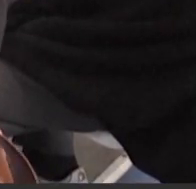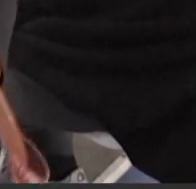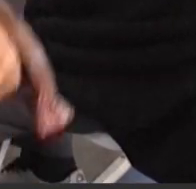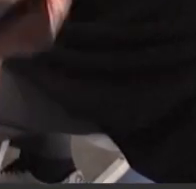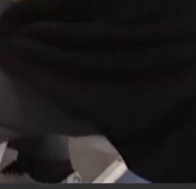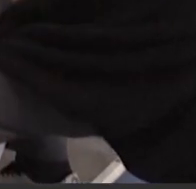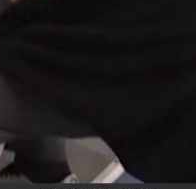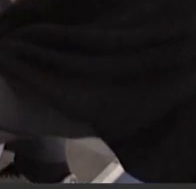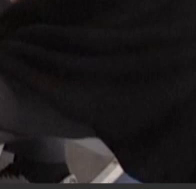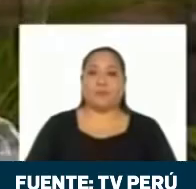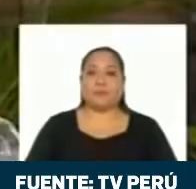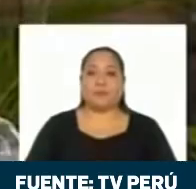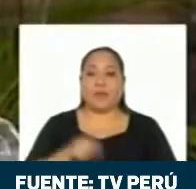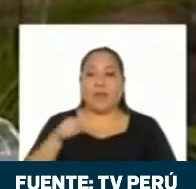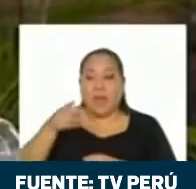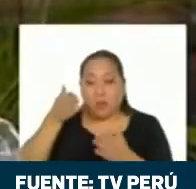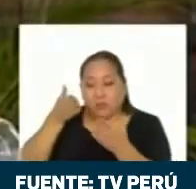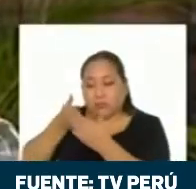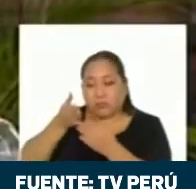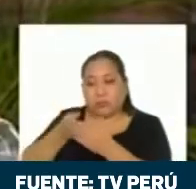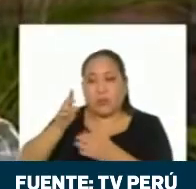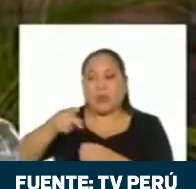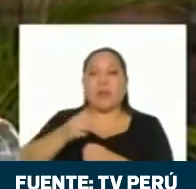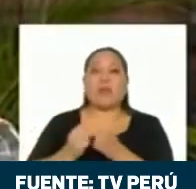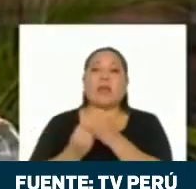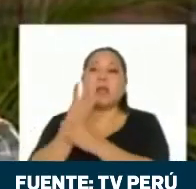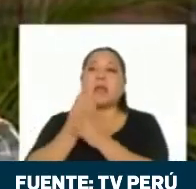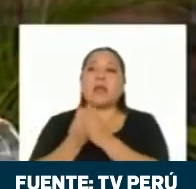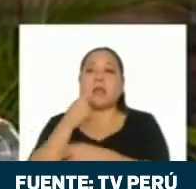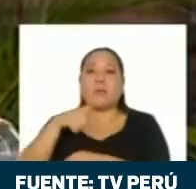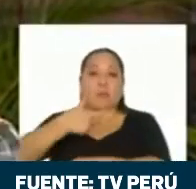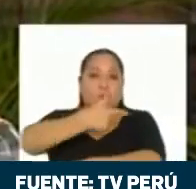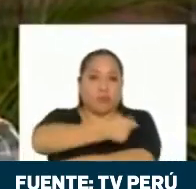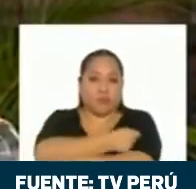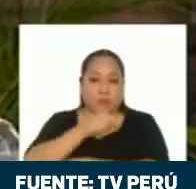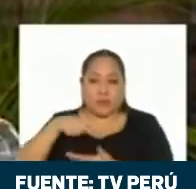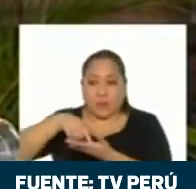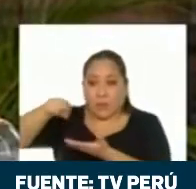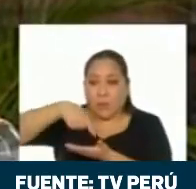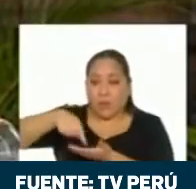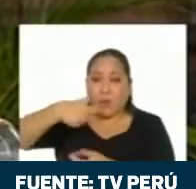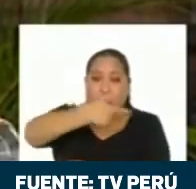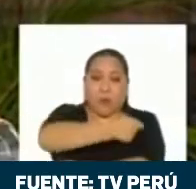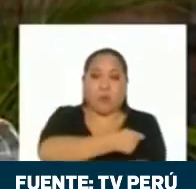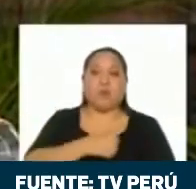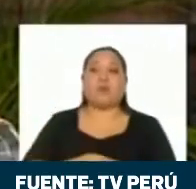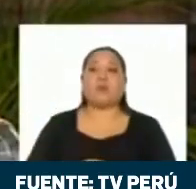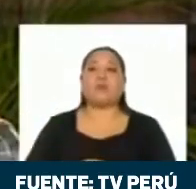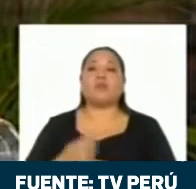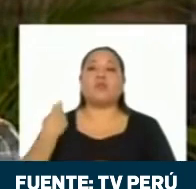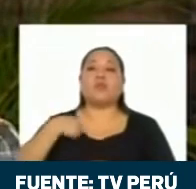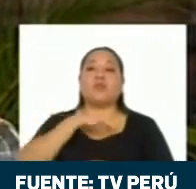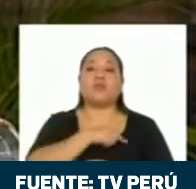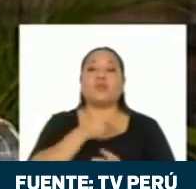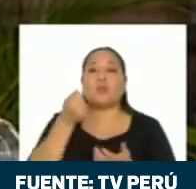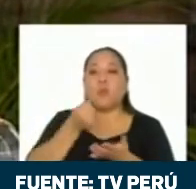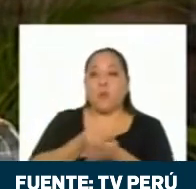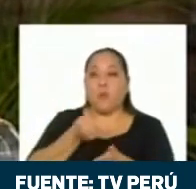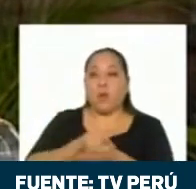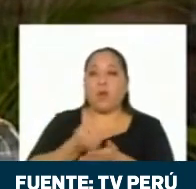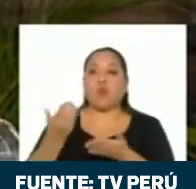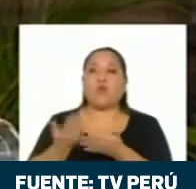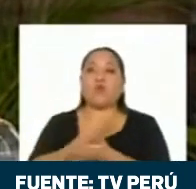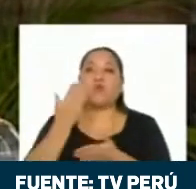india. Particularmente en Arequipa, la cantidad de vacunas que estamos llevando, lo que estamos financiando como